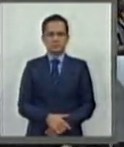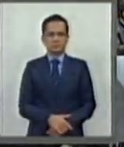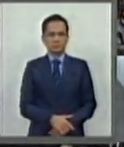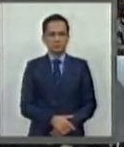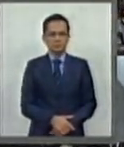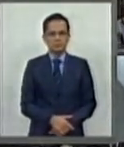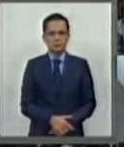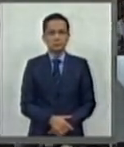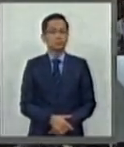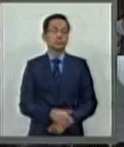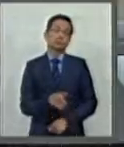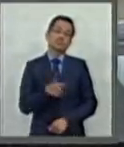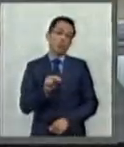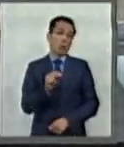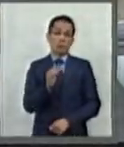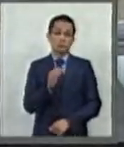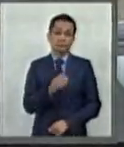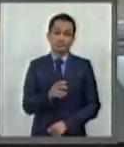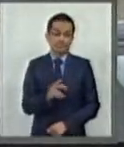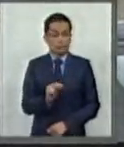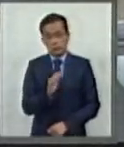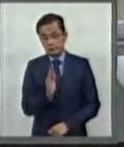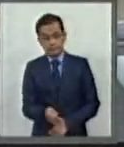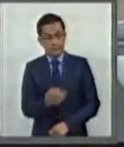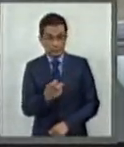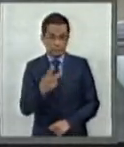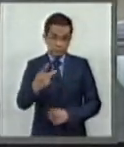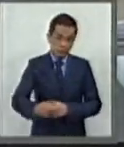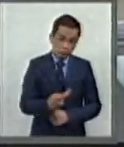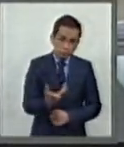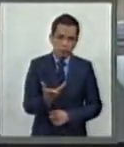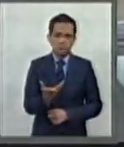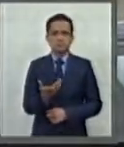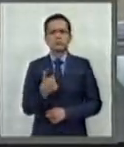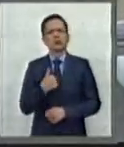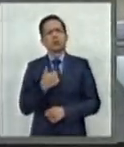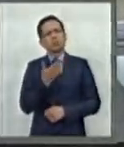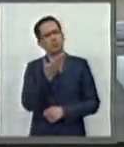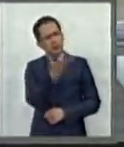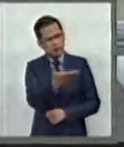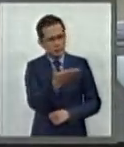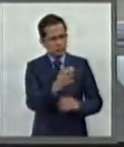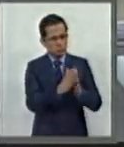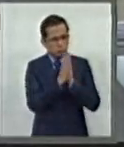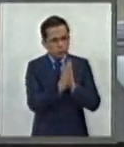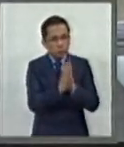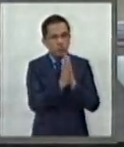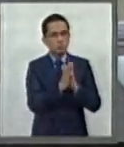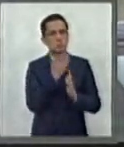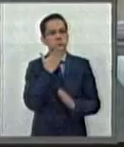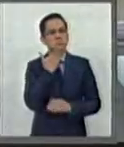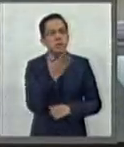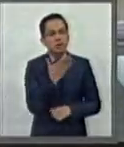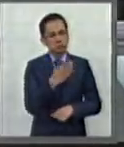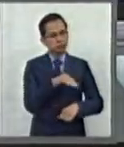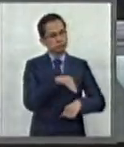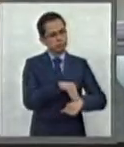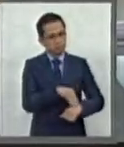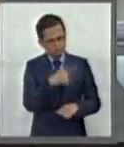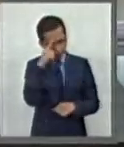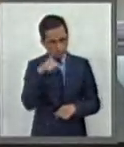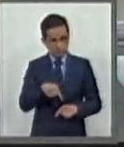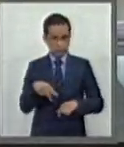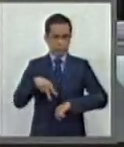la pregunta en tribuna, por lo tanto solicito nuevamente guardar la compostura debida para que concluya el